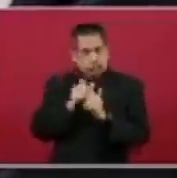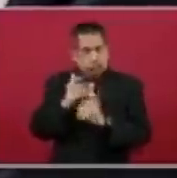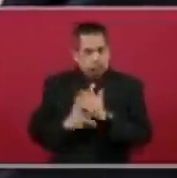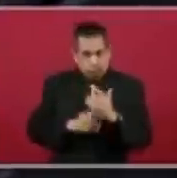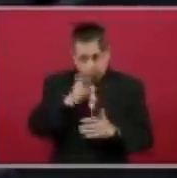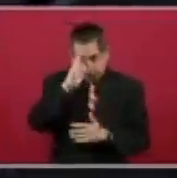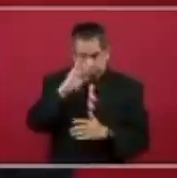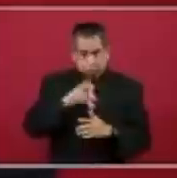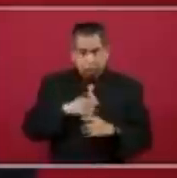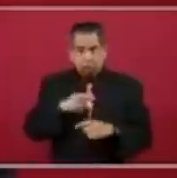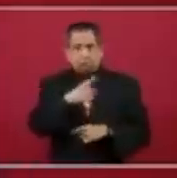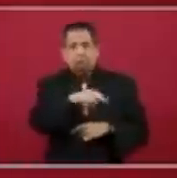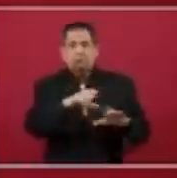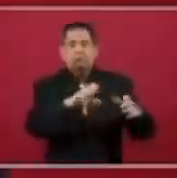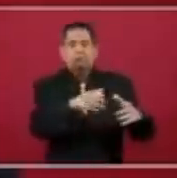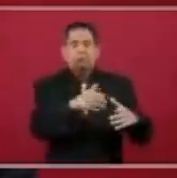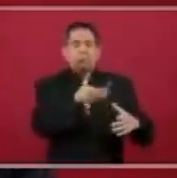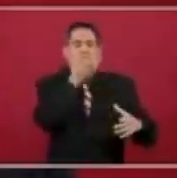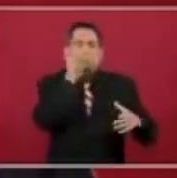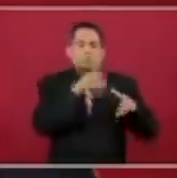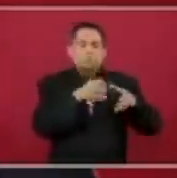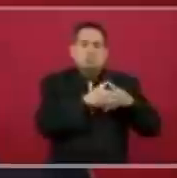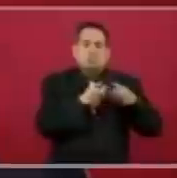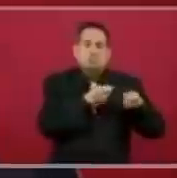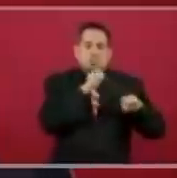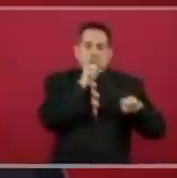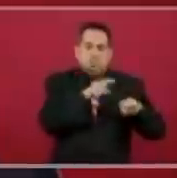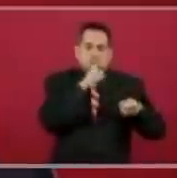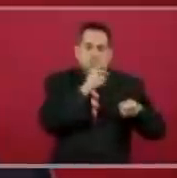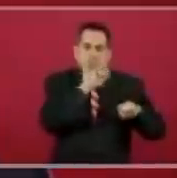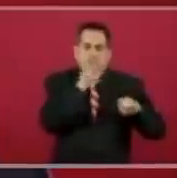respeto, que ellos son conservadores.